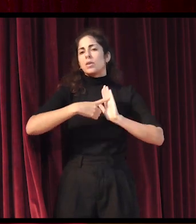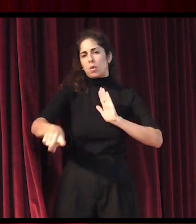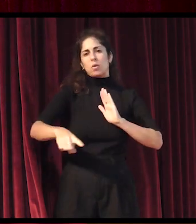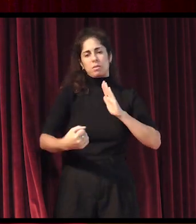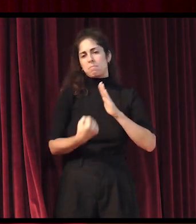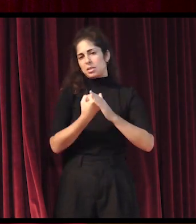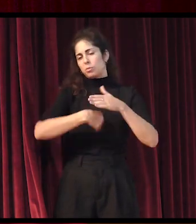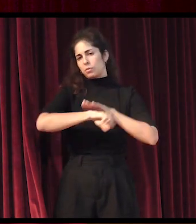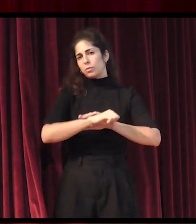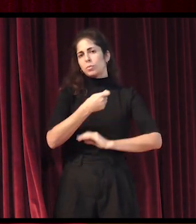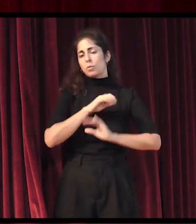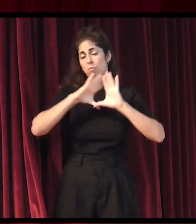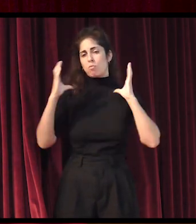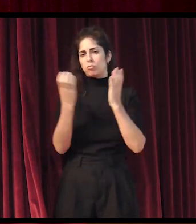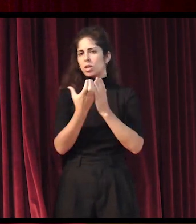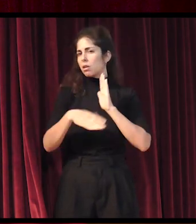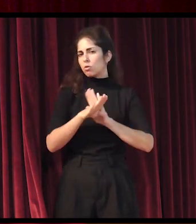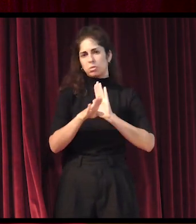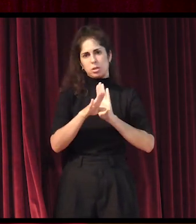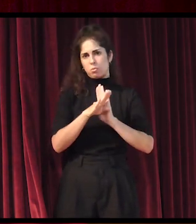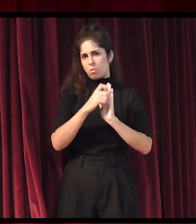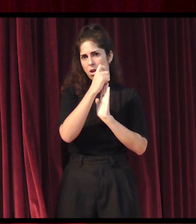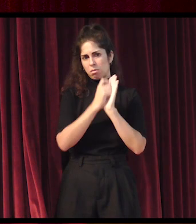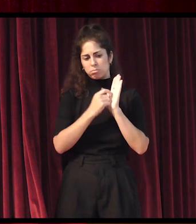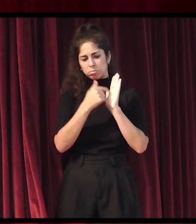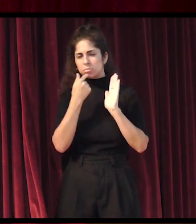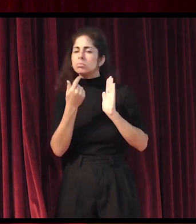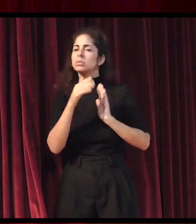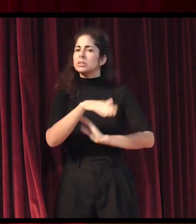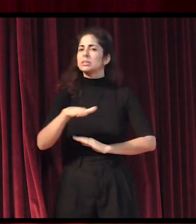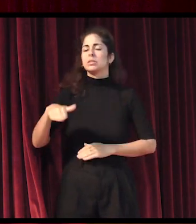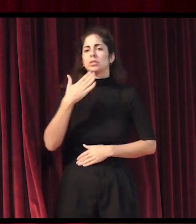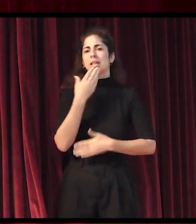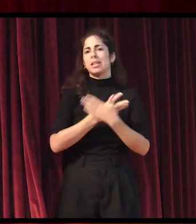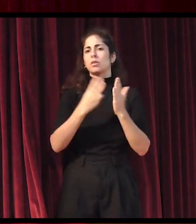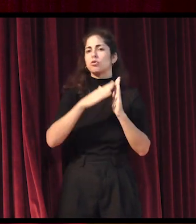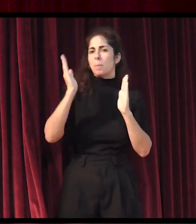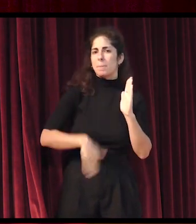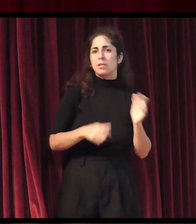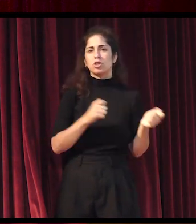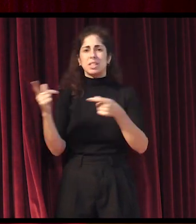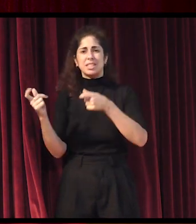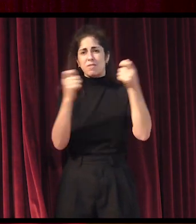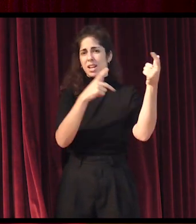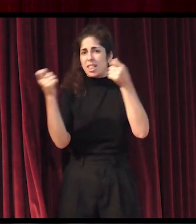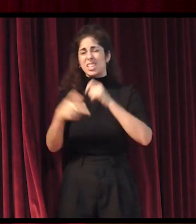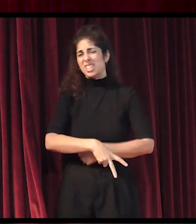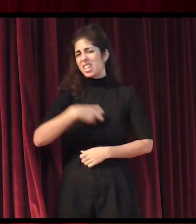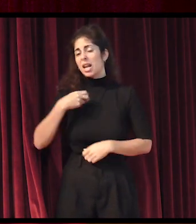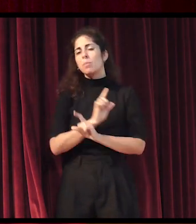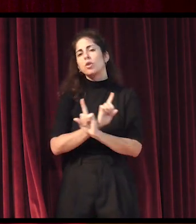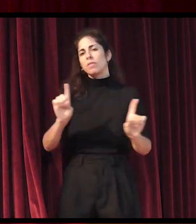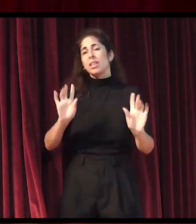mundial mantiene el principio básico de que las transferencias internacionales de jugadores menores de 18 años están en general prohibidas, pero abre